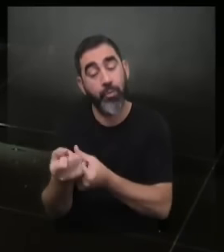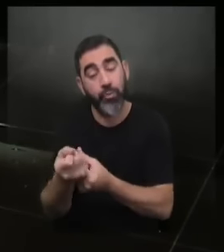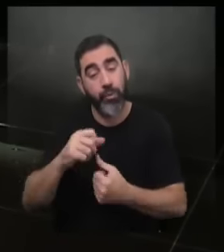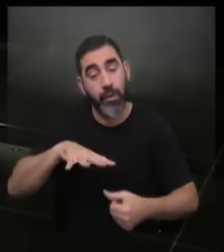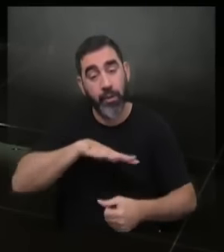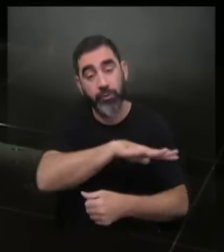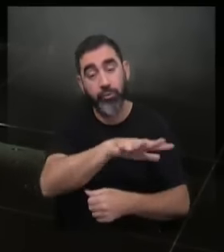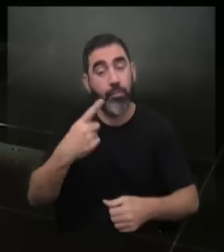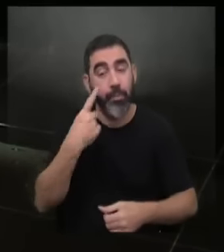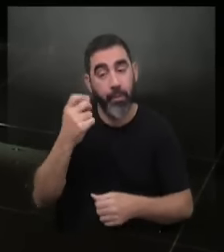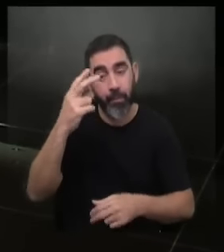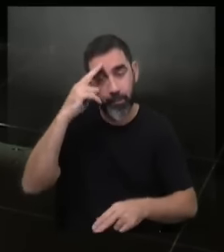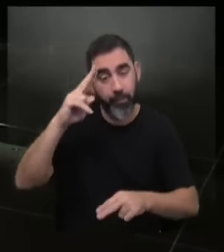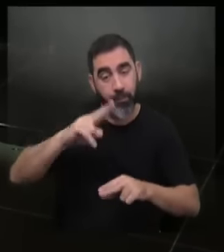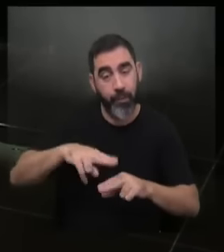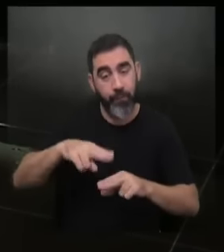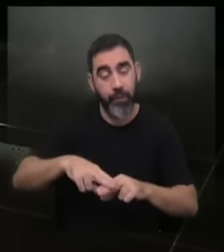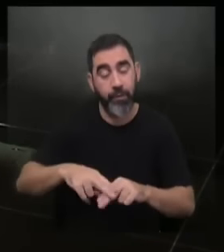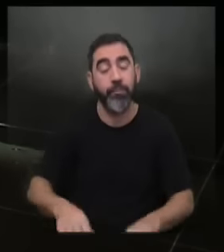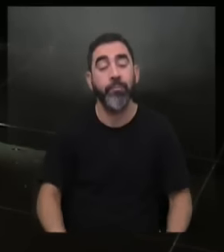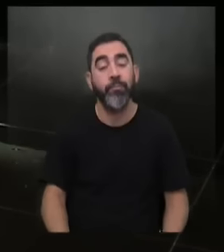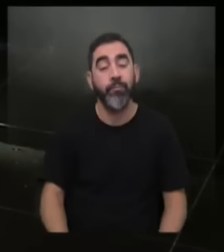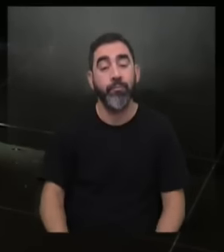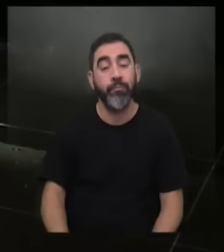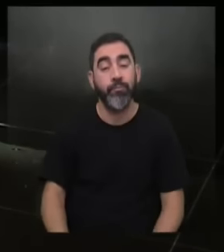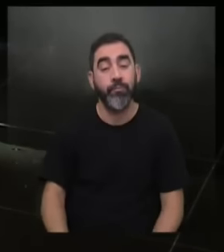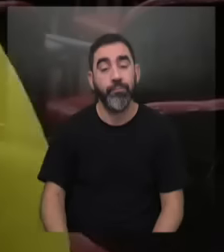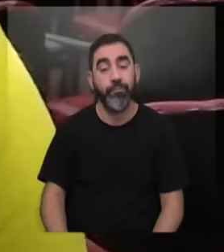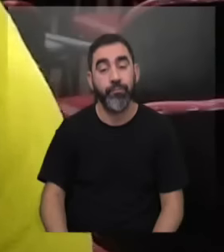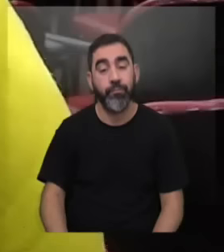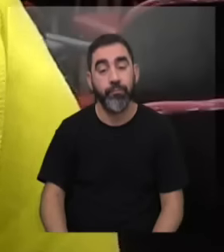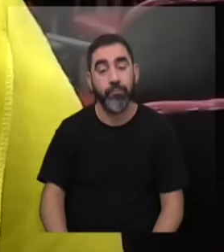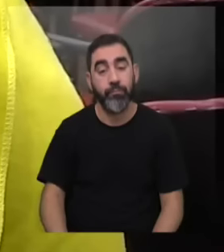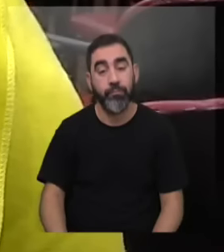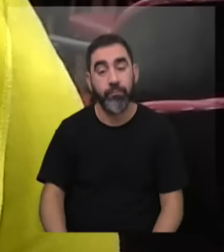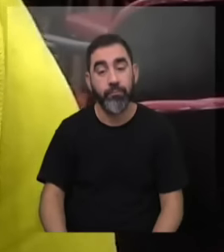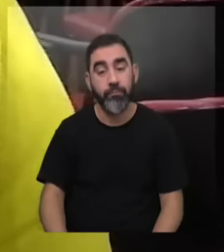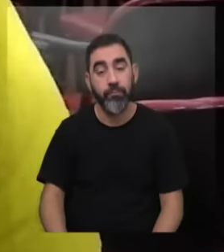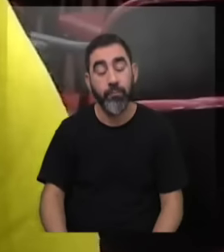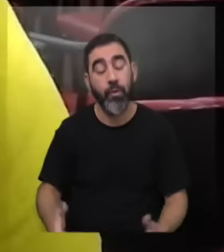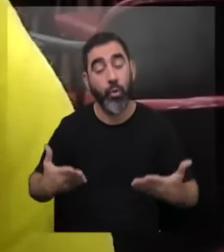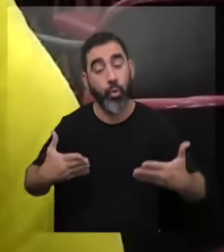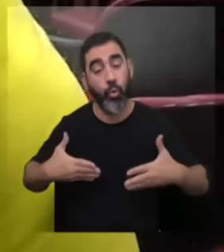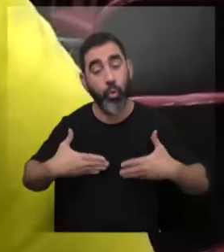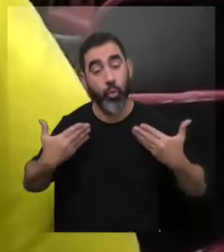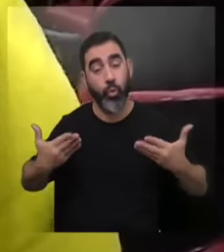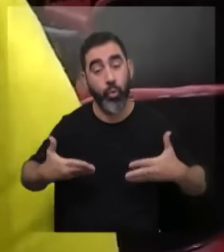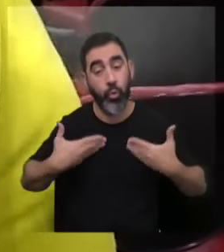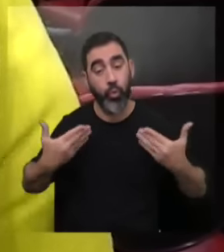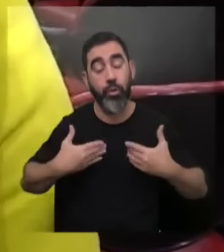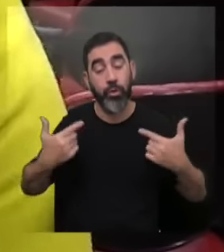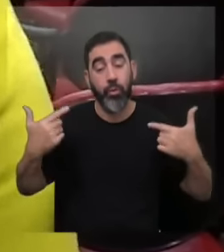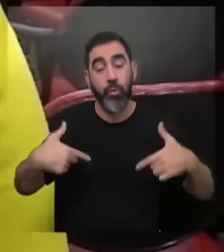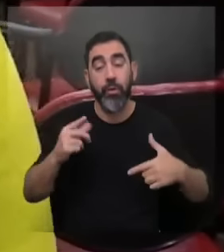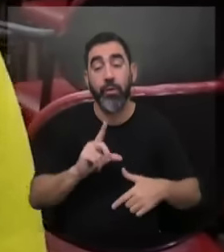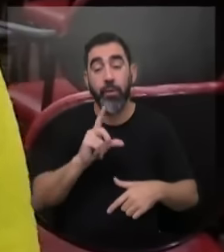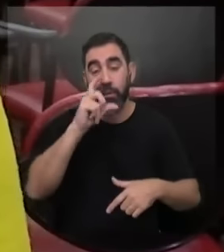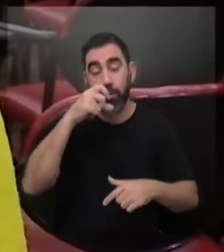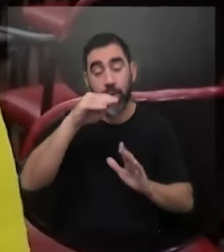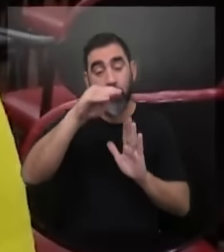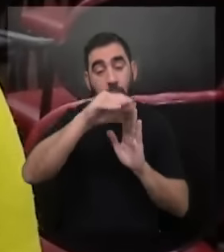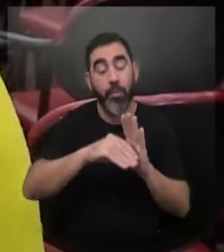civil para prevenir enfermedades no transmisibles estamos muy contentos contentas como intendencia de Montevideo que en este